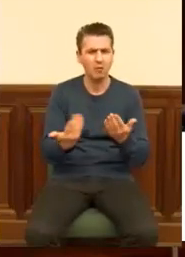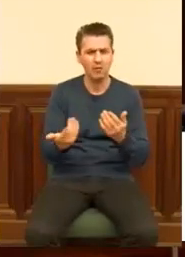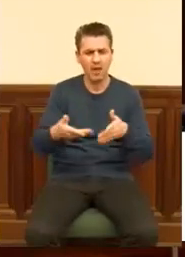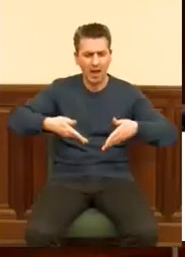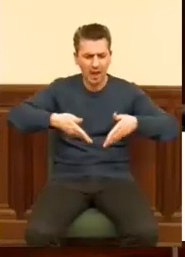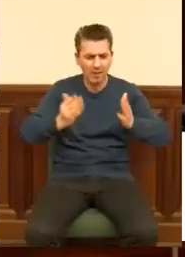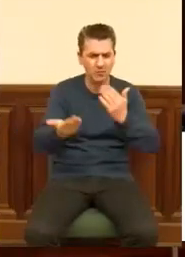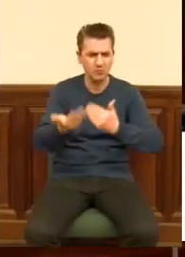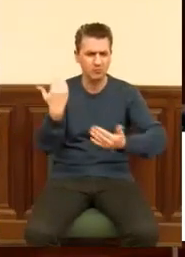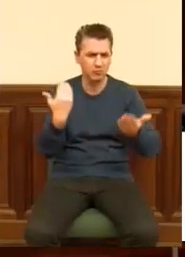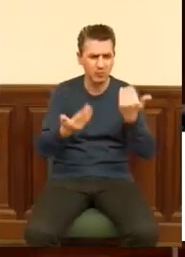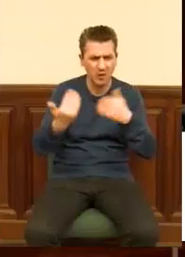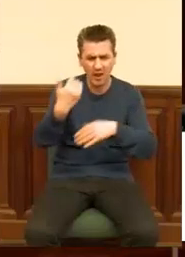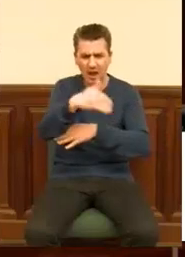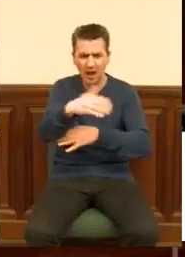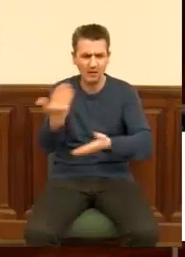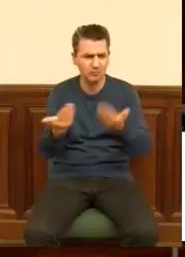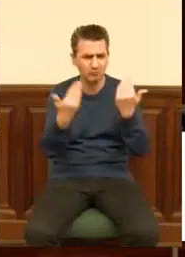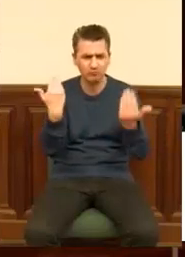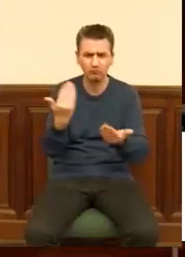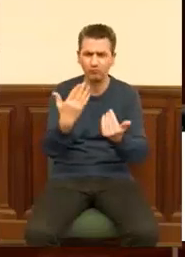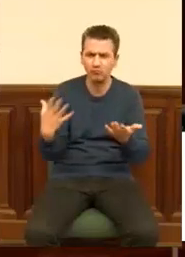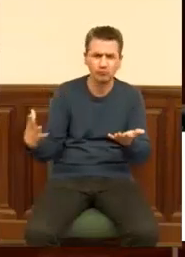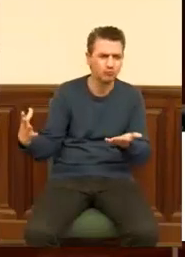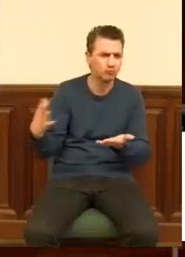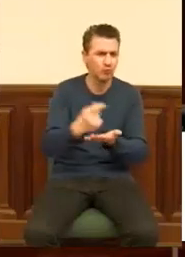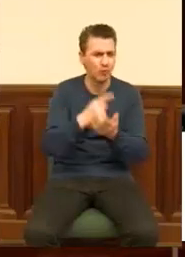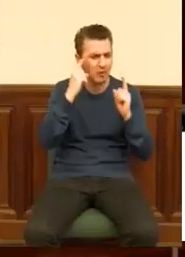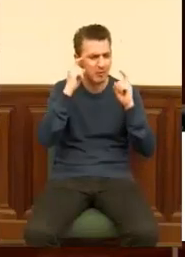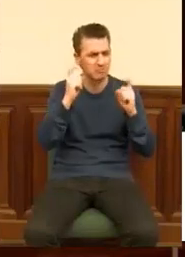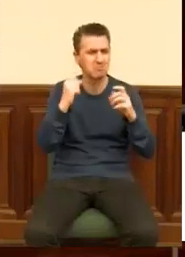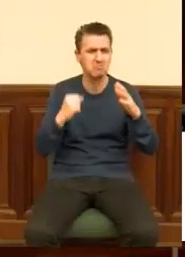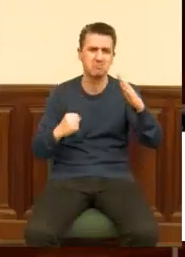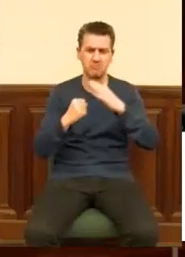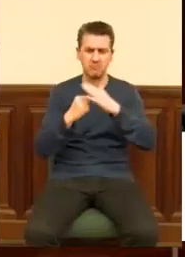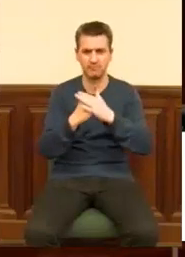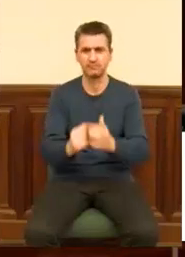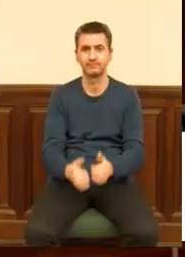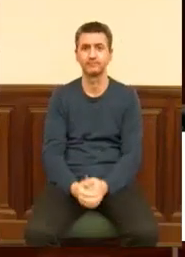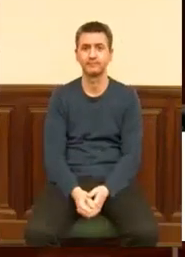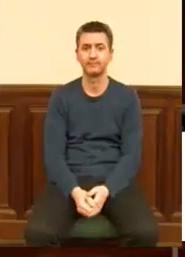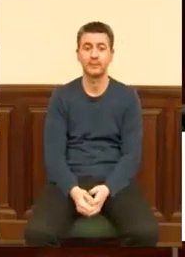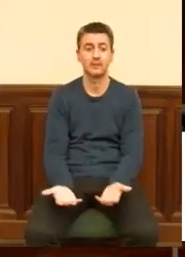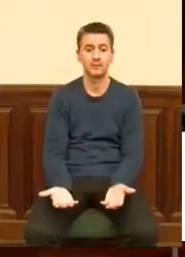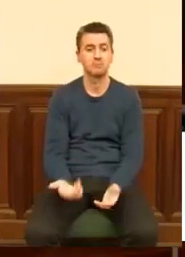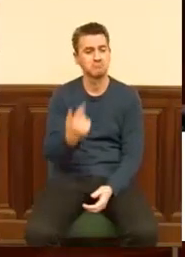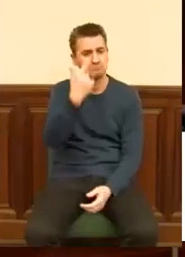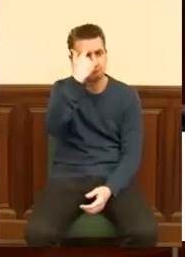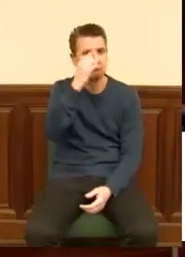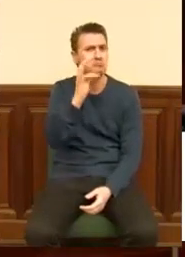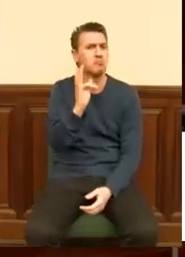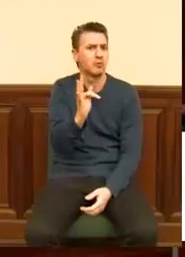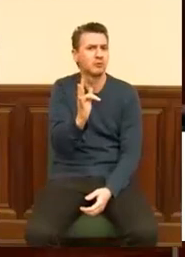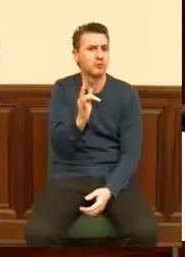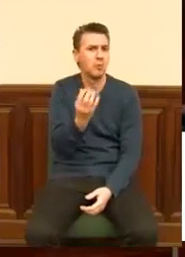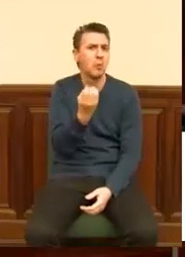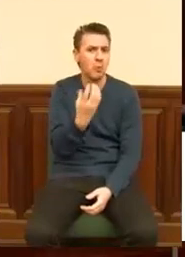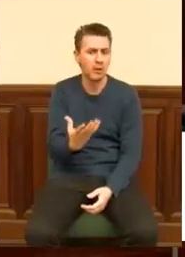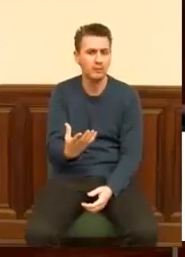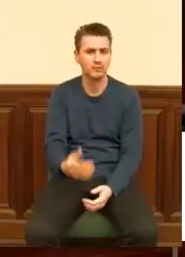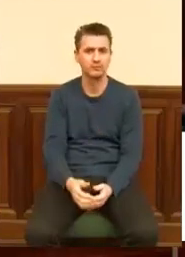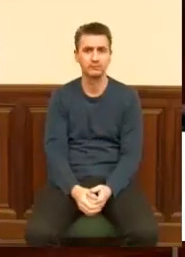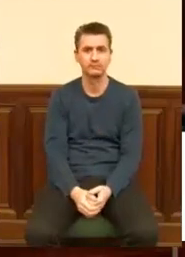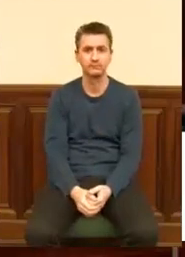caminos, calles y hacer todo lo que estuviera en su mano. Y queremos quedarnos con lo positivo, porque ciertamente creo